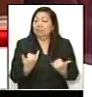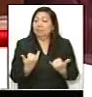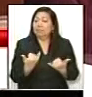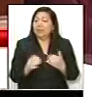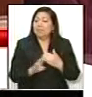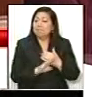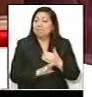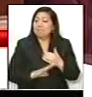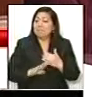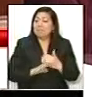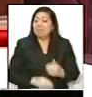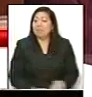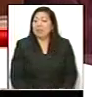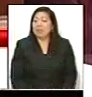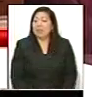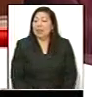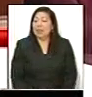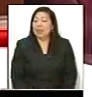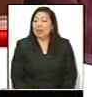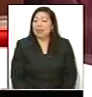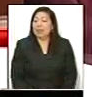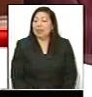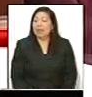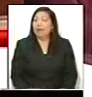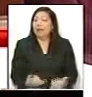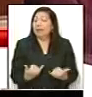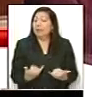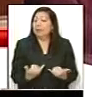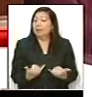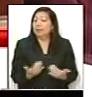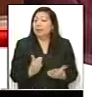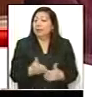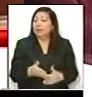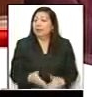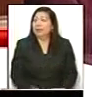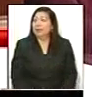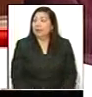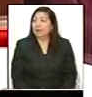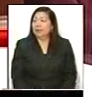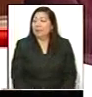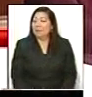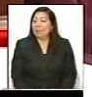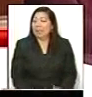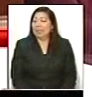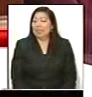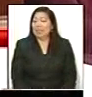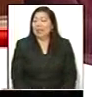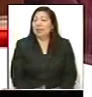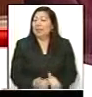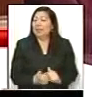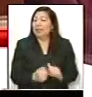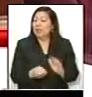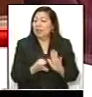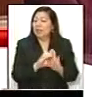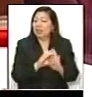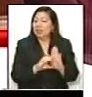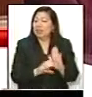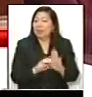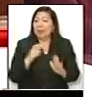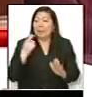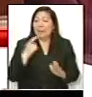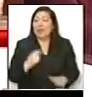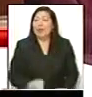bases. Por estas bases. Y en este orden de llegada, inclusive, empezar a debatir las reformas